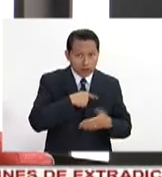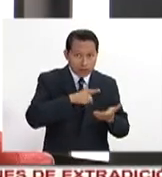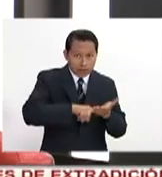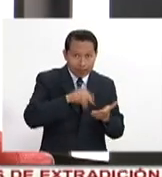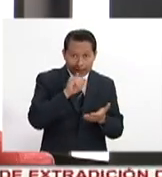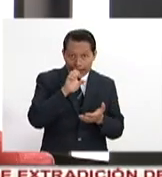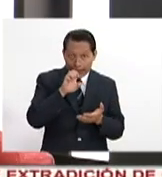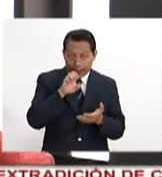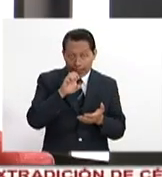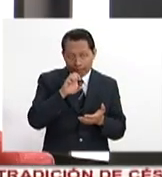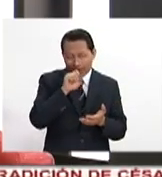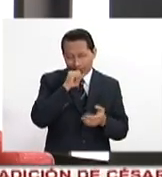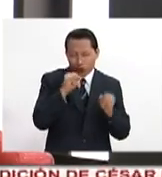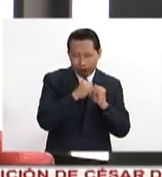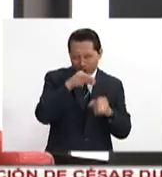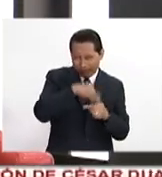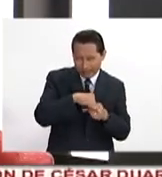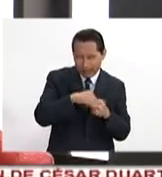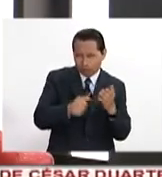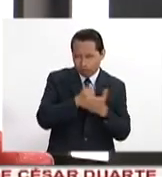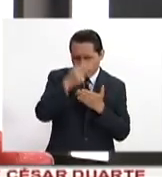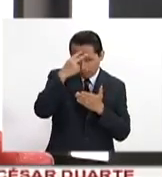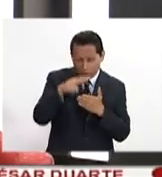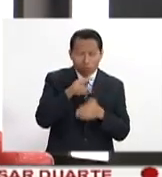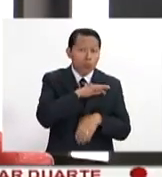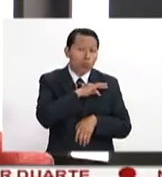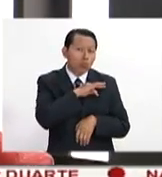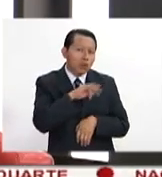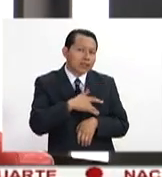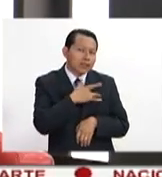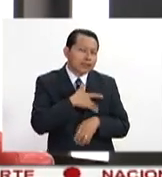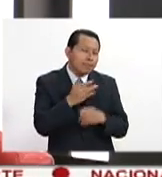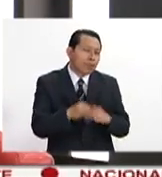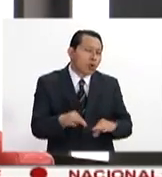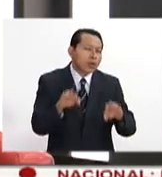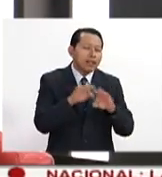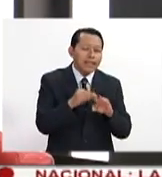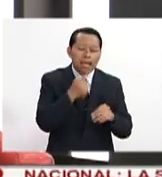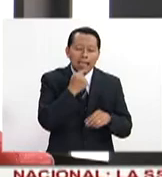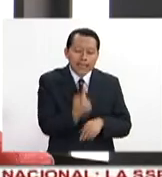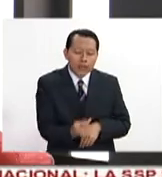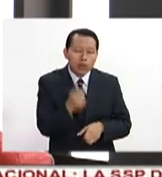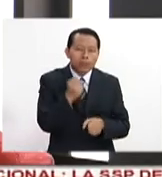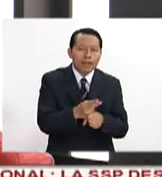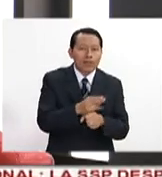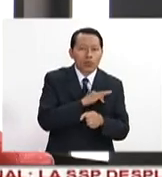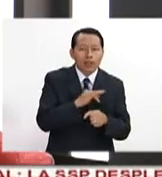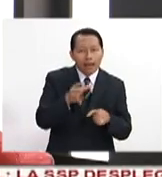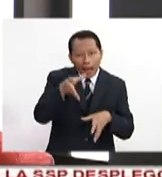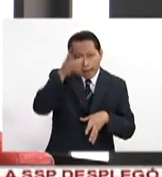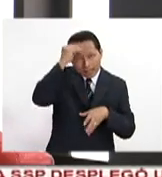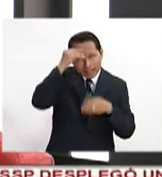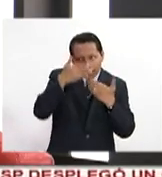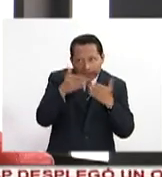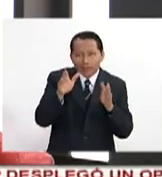que desde temprana edad niñas y niños puedan expresarse, puedan empezar a aprender a cómo participar, es decir, estamos construyendo ciudadanía